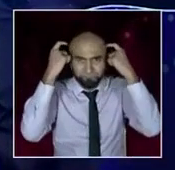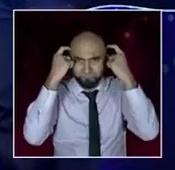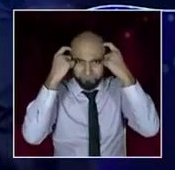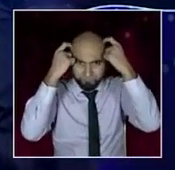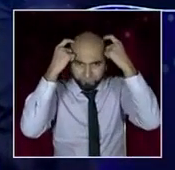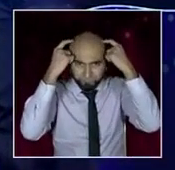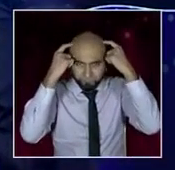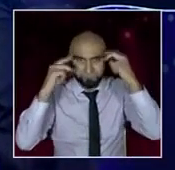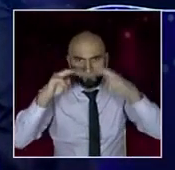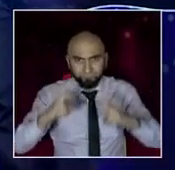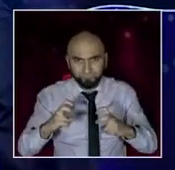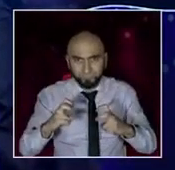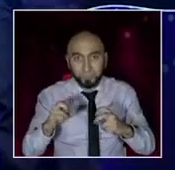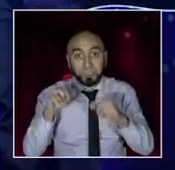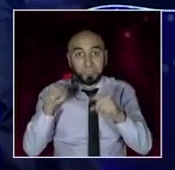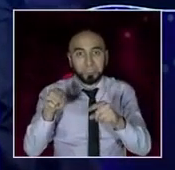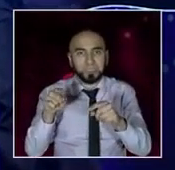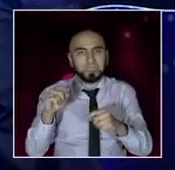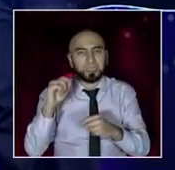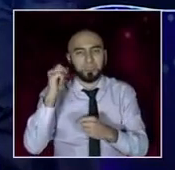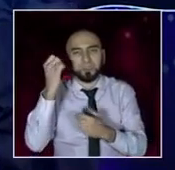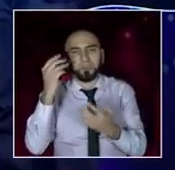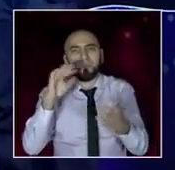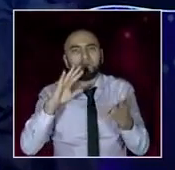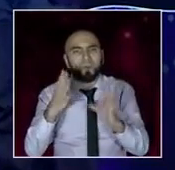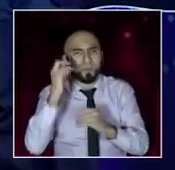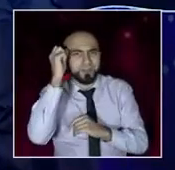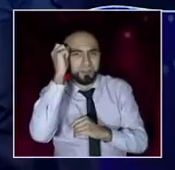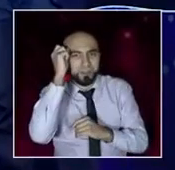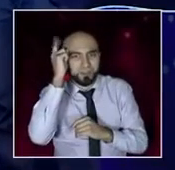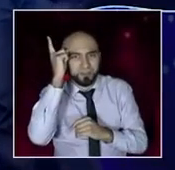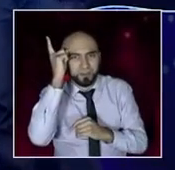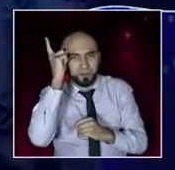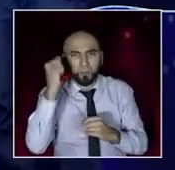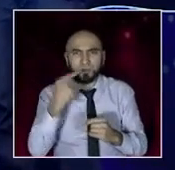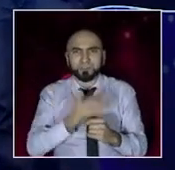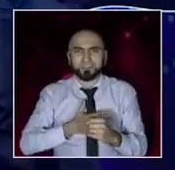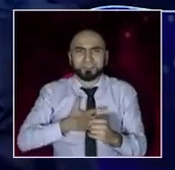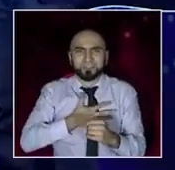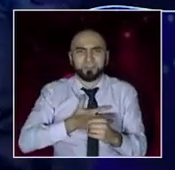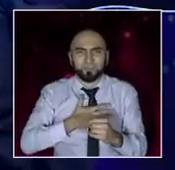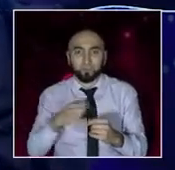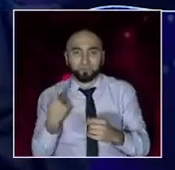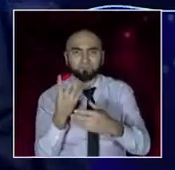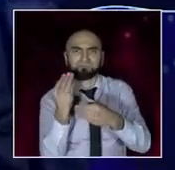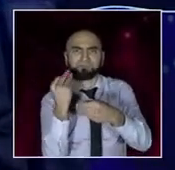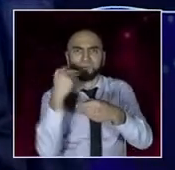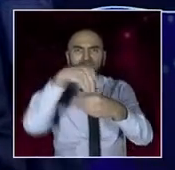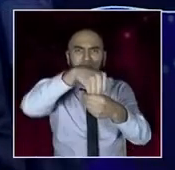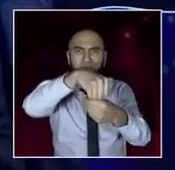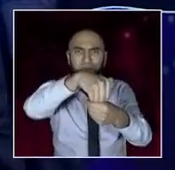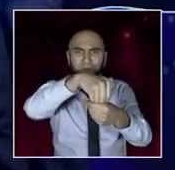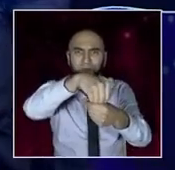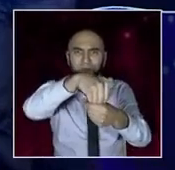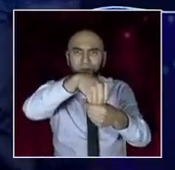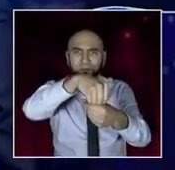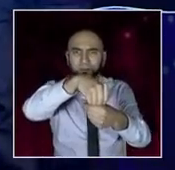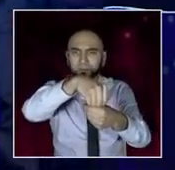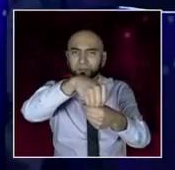este entendimiento viene una sensación de que somos parte de y no